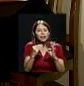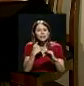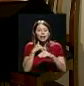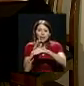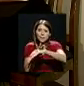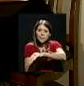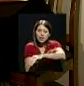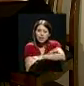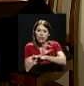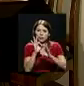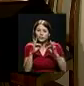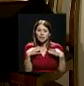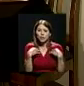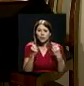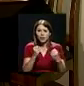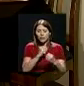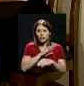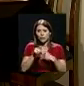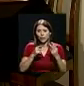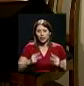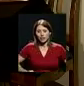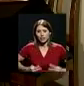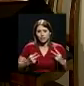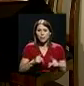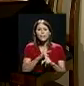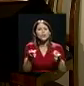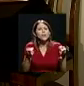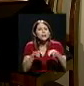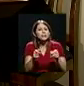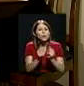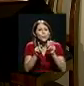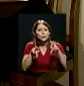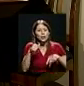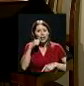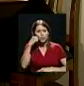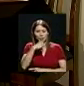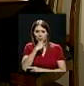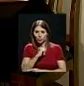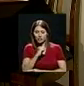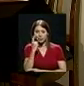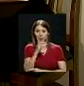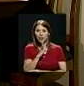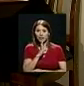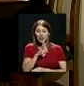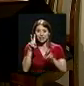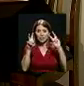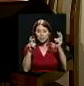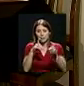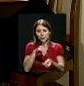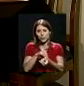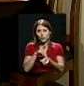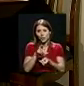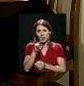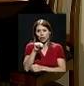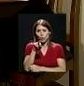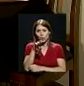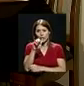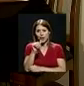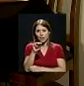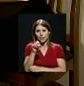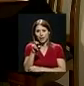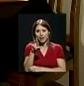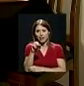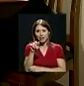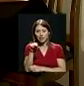piel saludable a lo largo de nuestra vida pero qué pasa cuando se trata de un adulto mayor para hablar del tema tendremos a la doctora Nuria Marín con